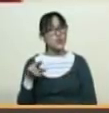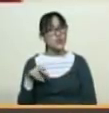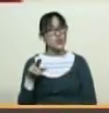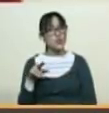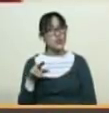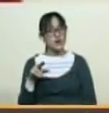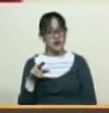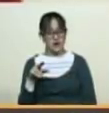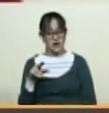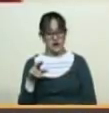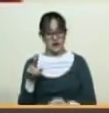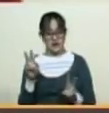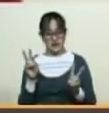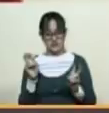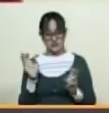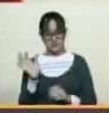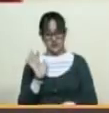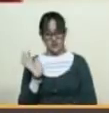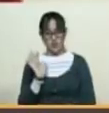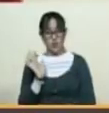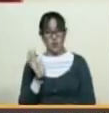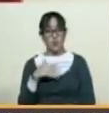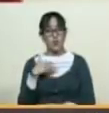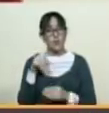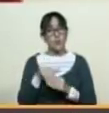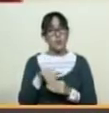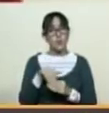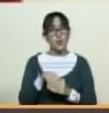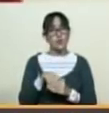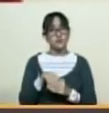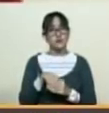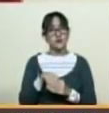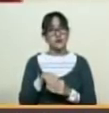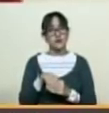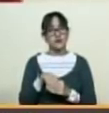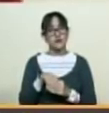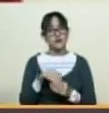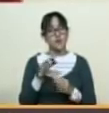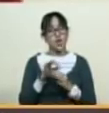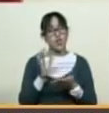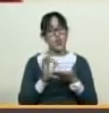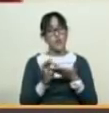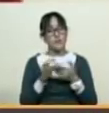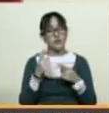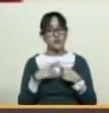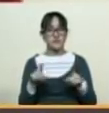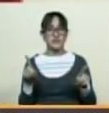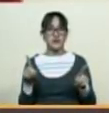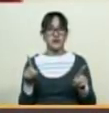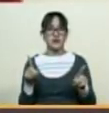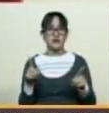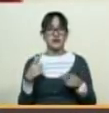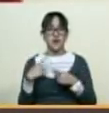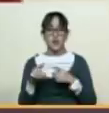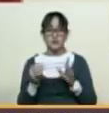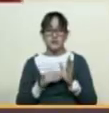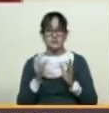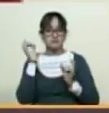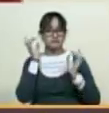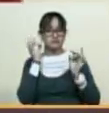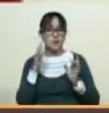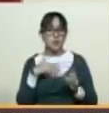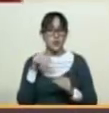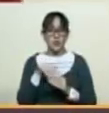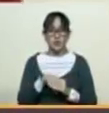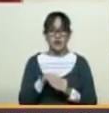un tema de que se pueda votar con un documento distinto. Otras veces han inventado, bueno, se